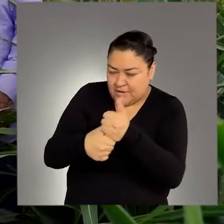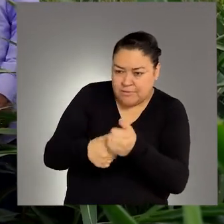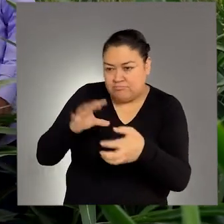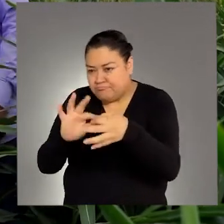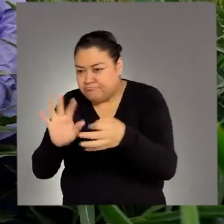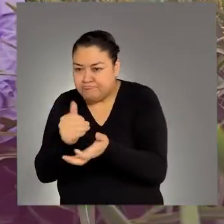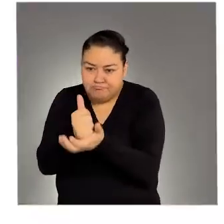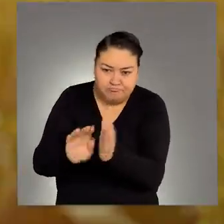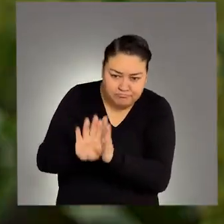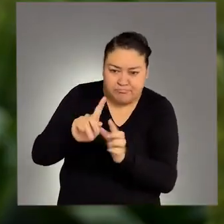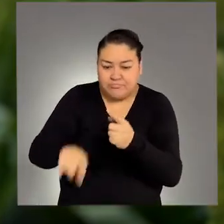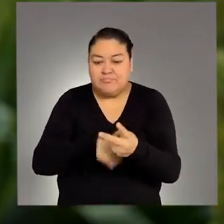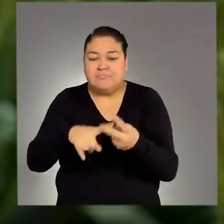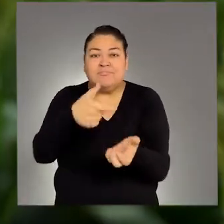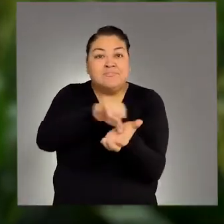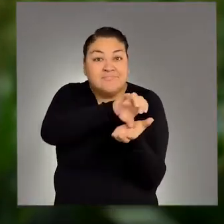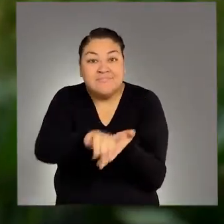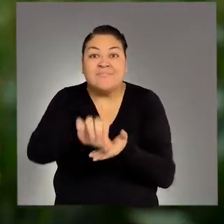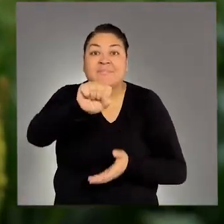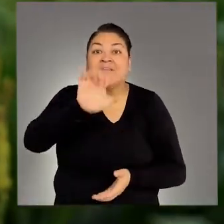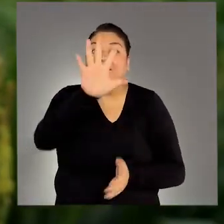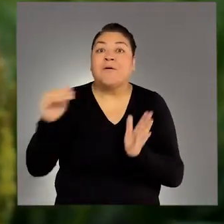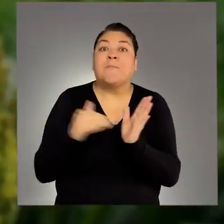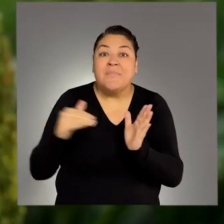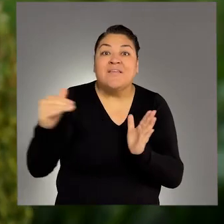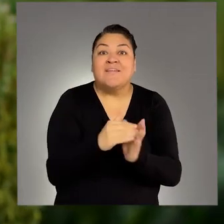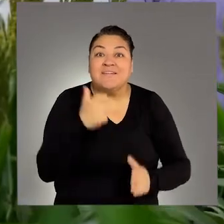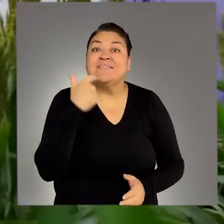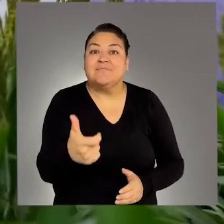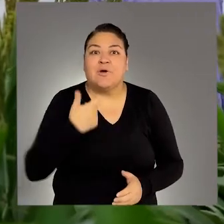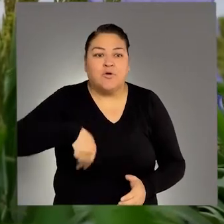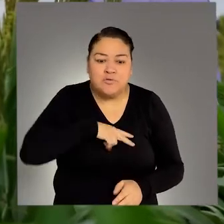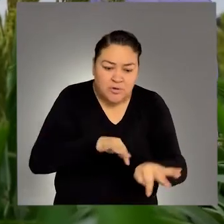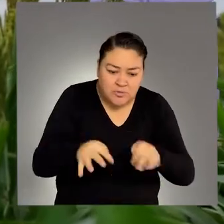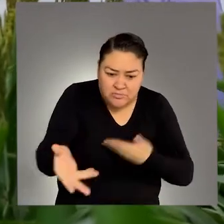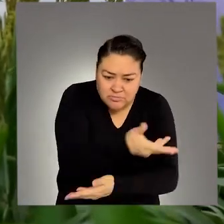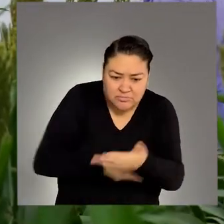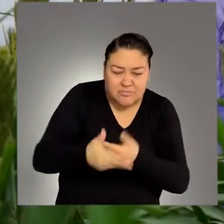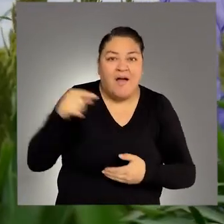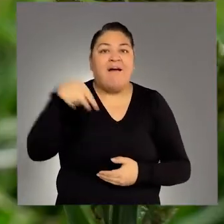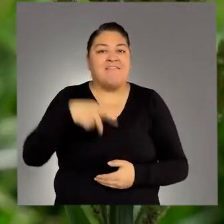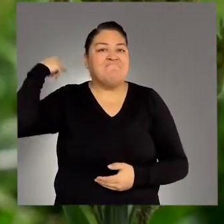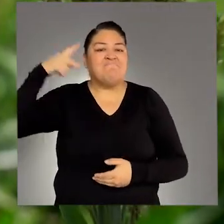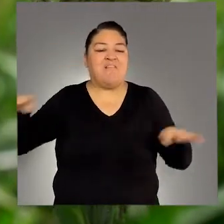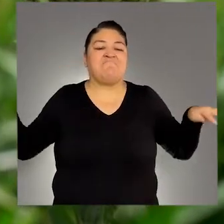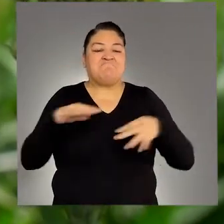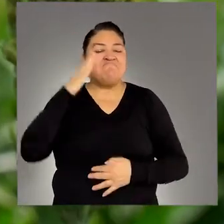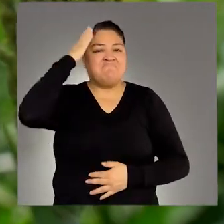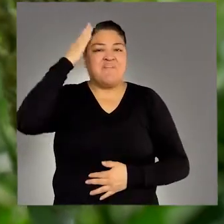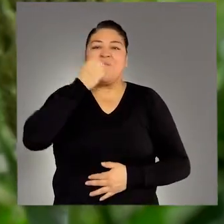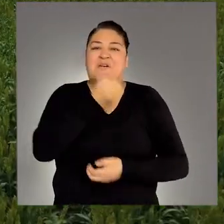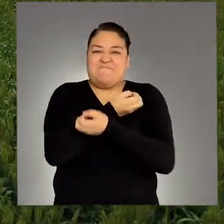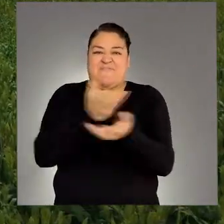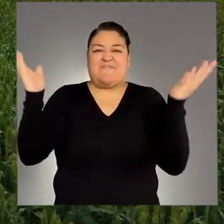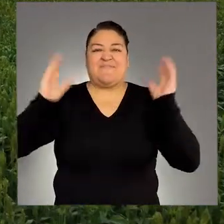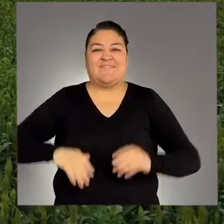secretaría de desarrollo rural y la inversión de 65 millones de pesos Trabajamos para seguir posicionando a Puebla como líder